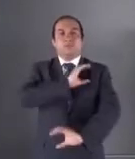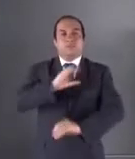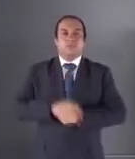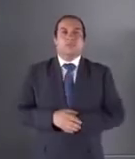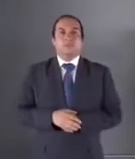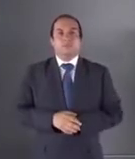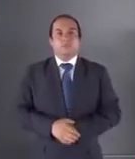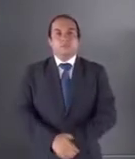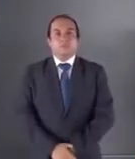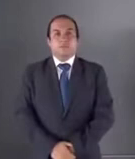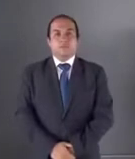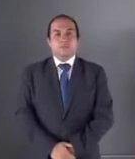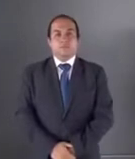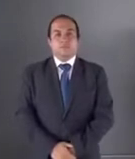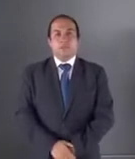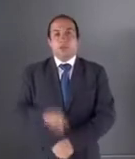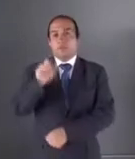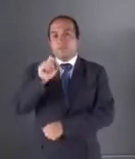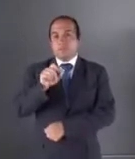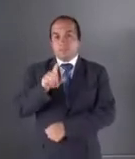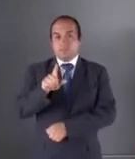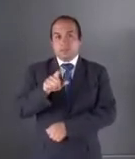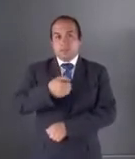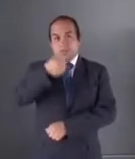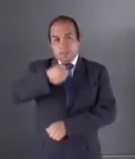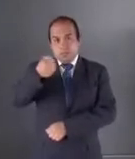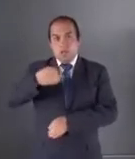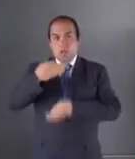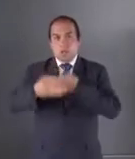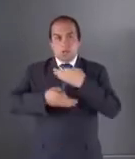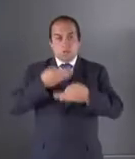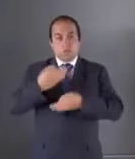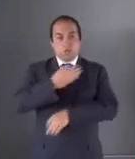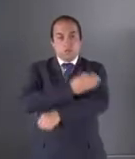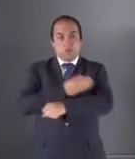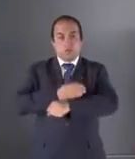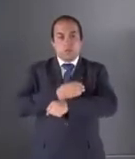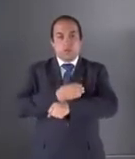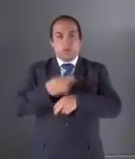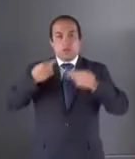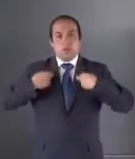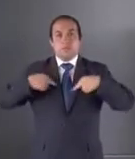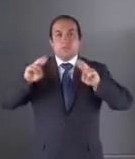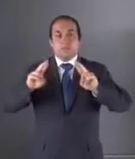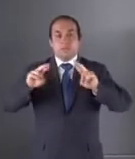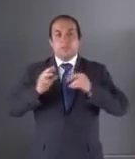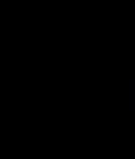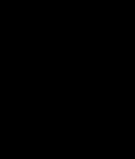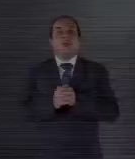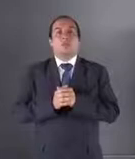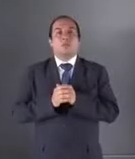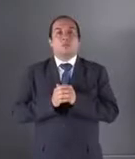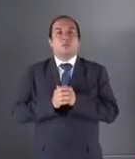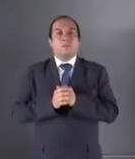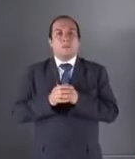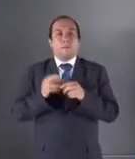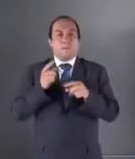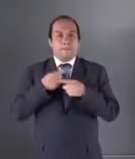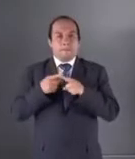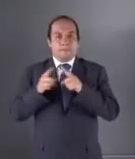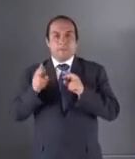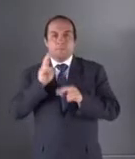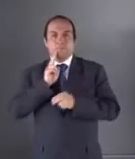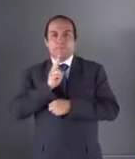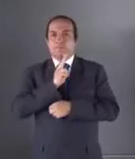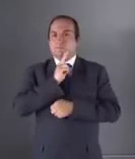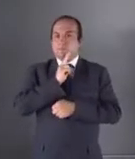Pardo. Asimismo, saludamos a todos los que hoy nos acompañan, representantes de medios de comunicación y a todas